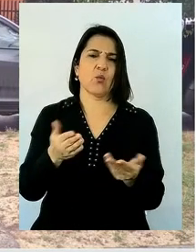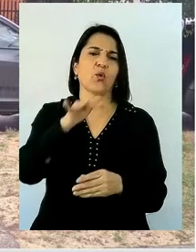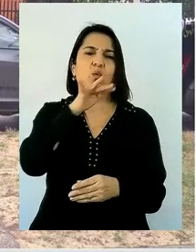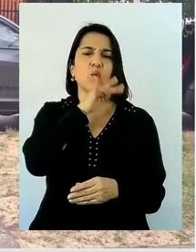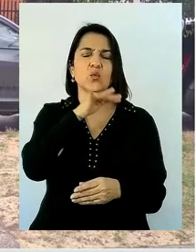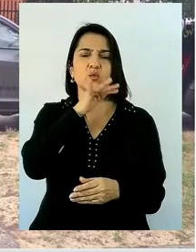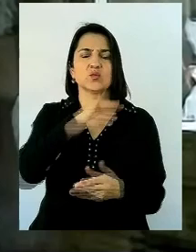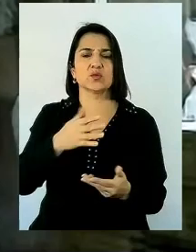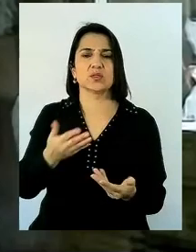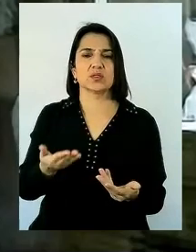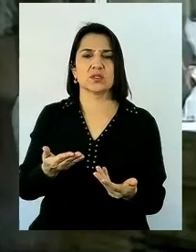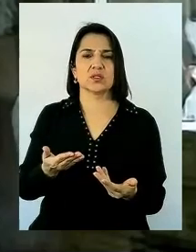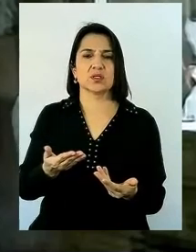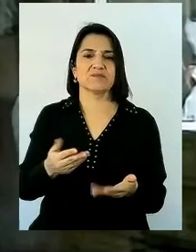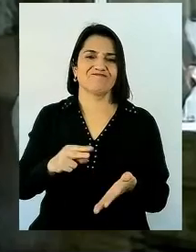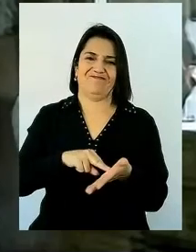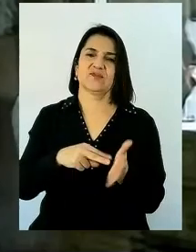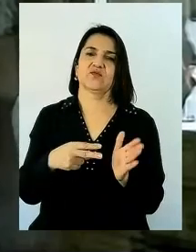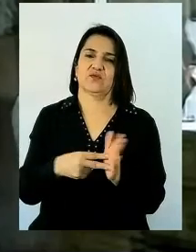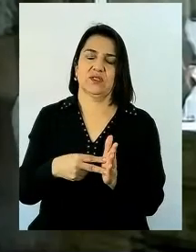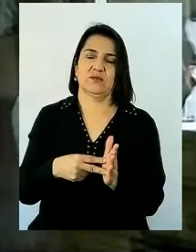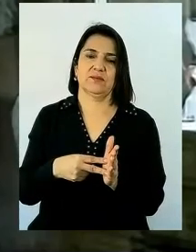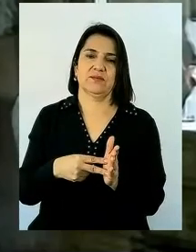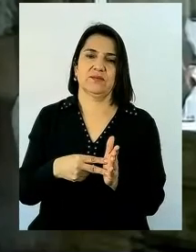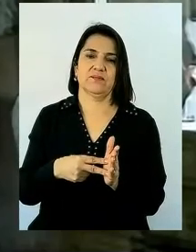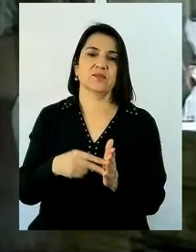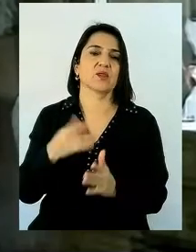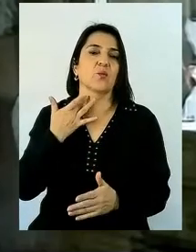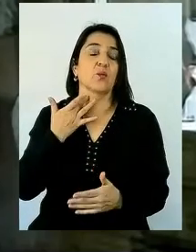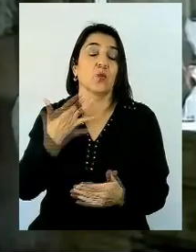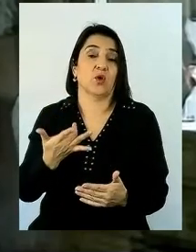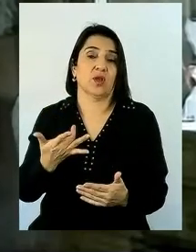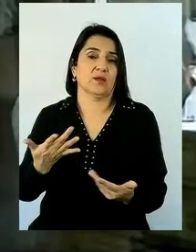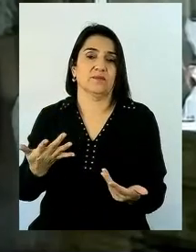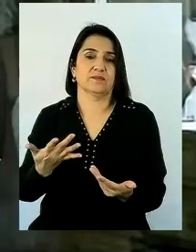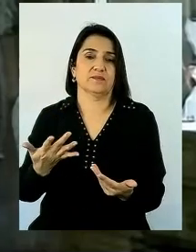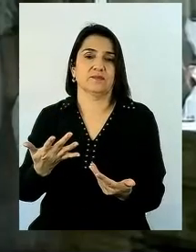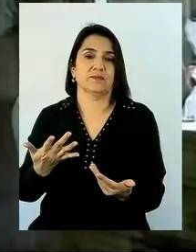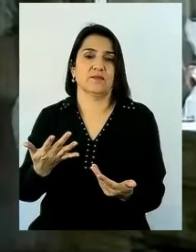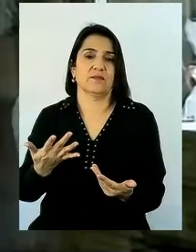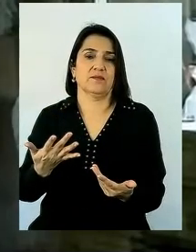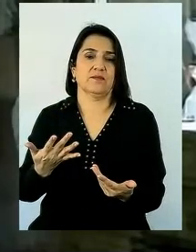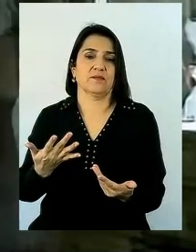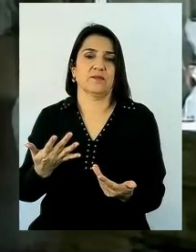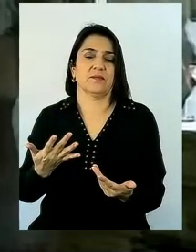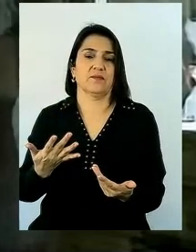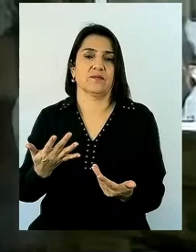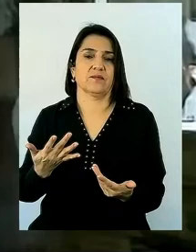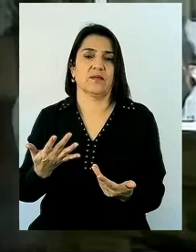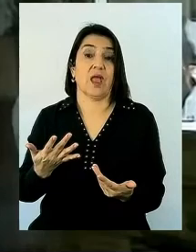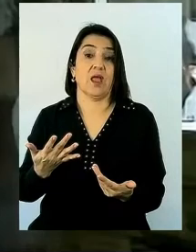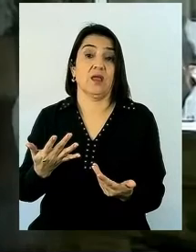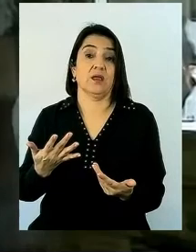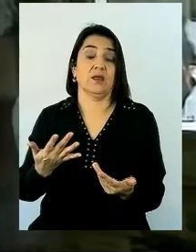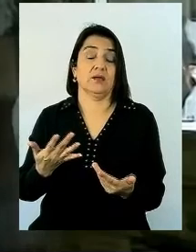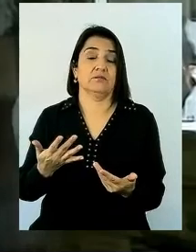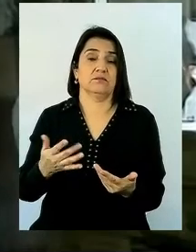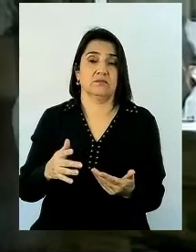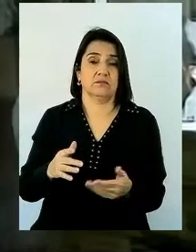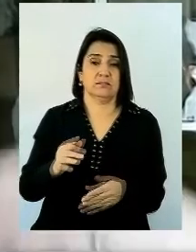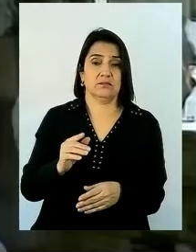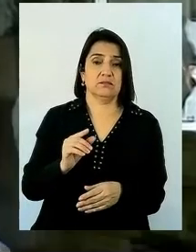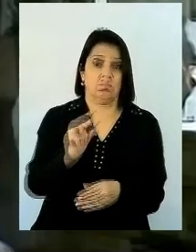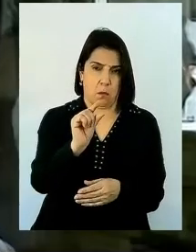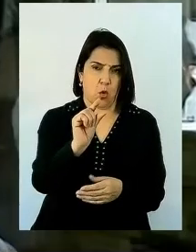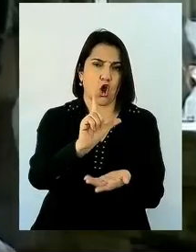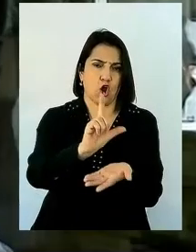en crisis, porque tenemos espacio limitado y una